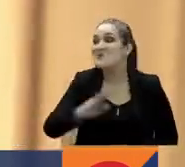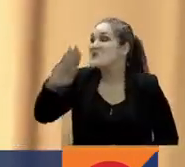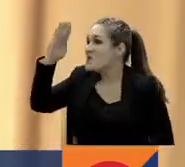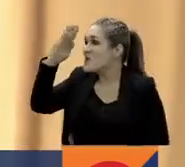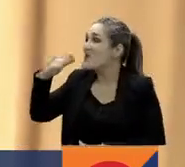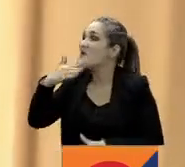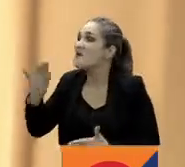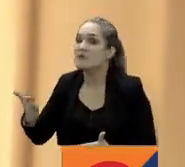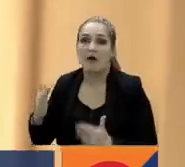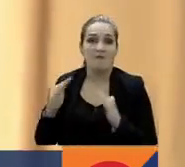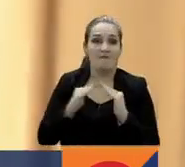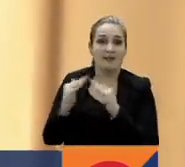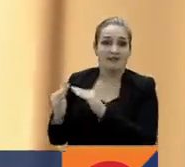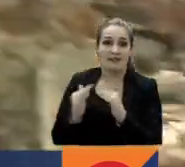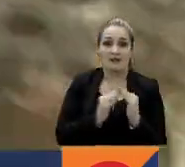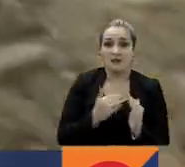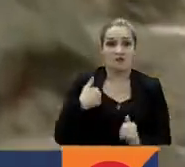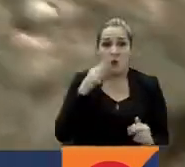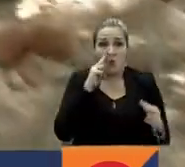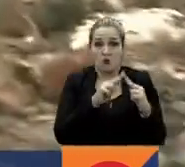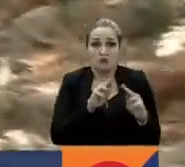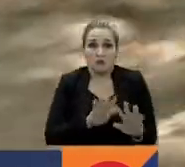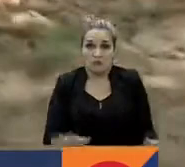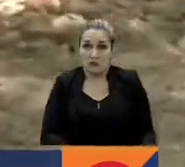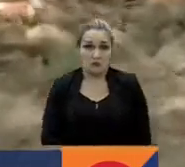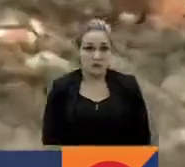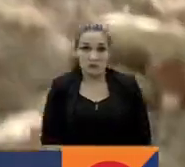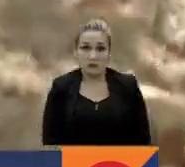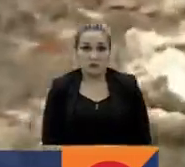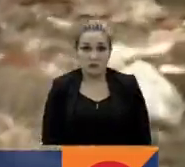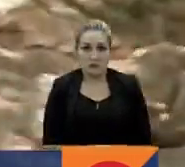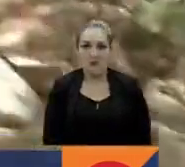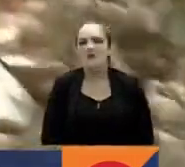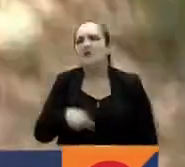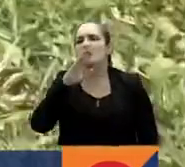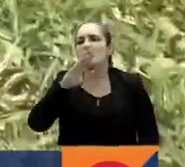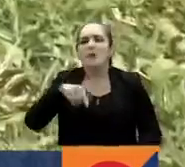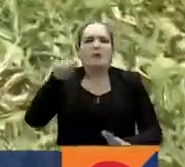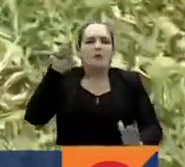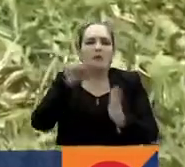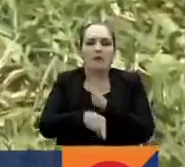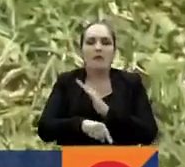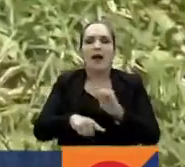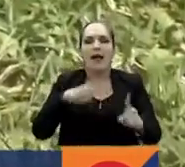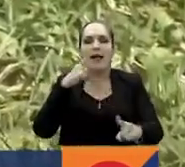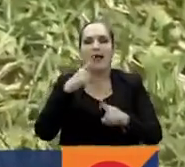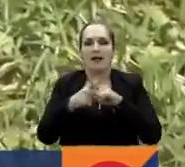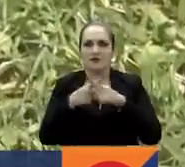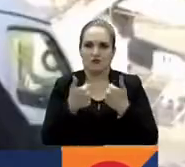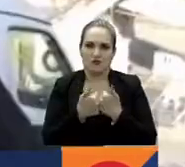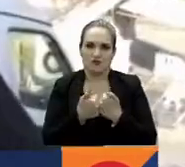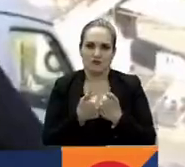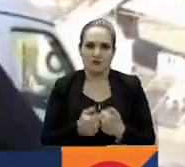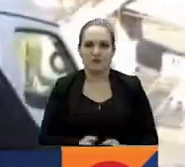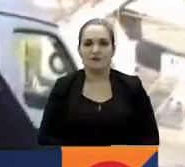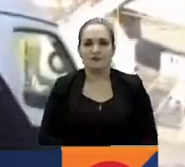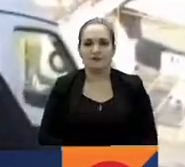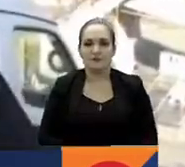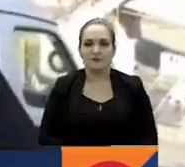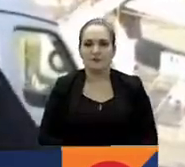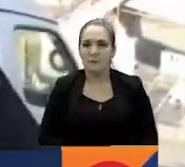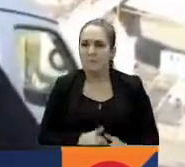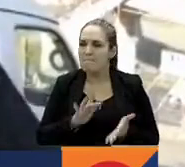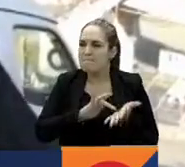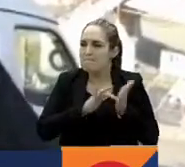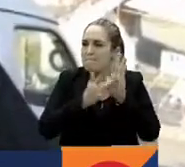amaneció? Nada más. El crimen fue cometido, según las autoridades, por su excompañero sentimental. De acuerdo a la